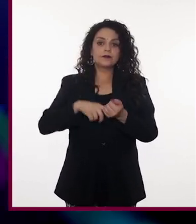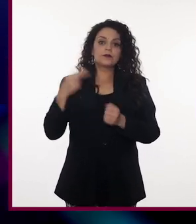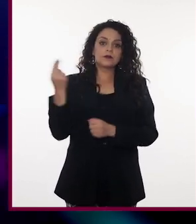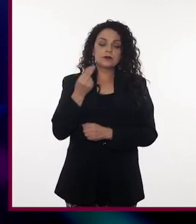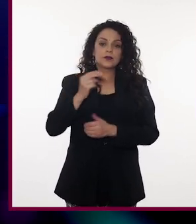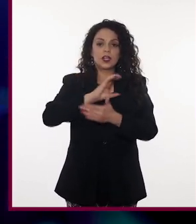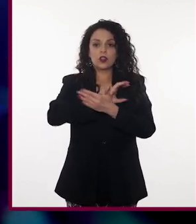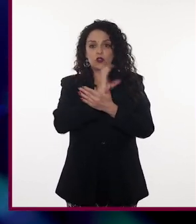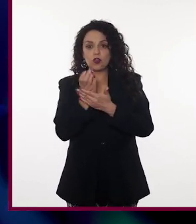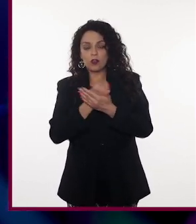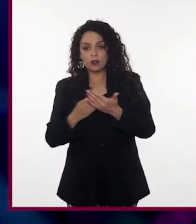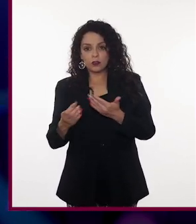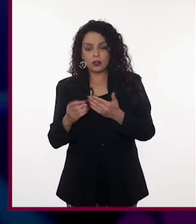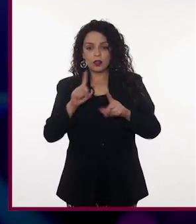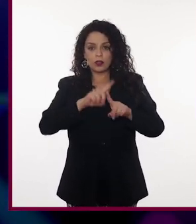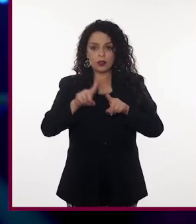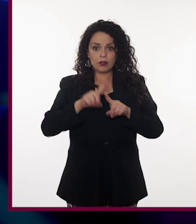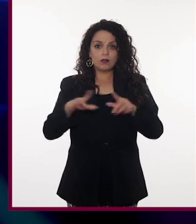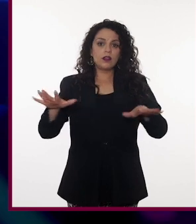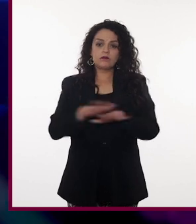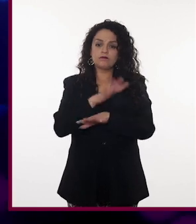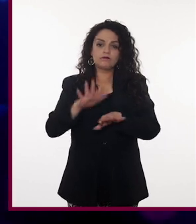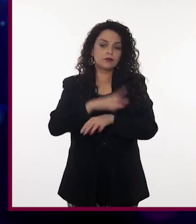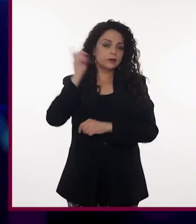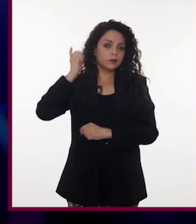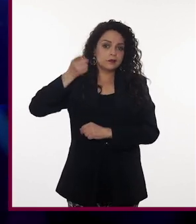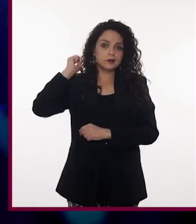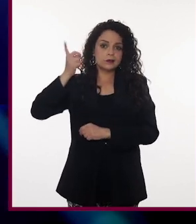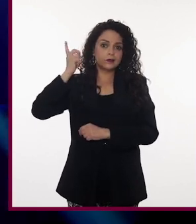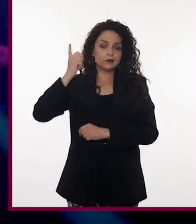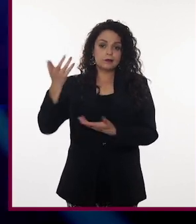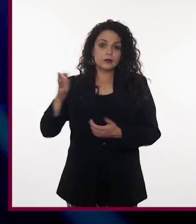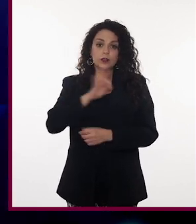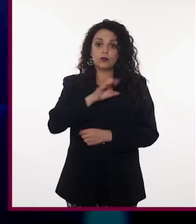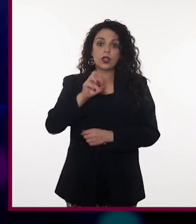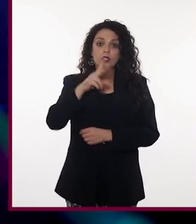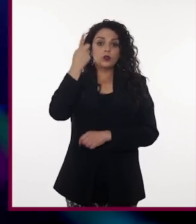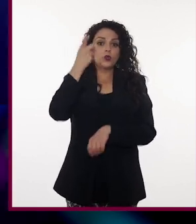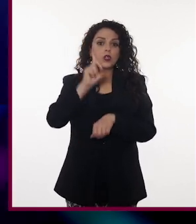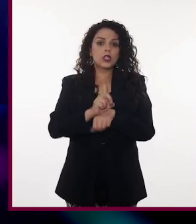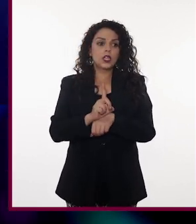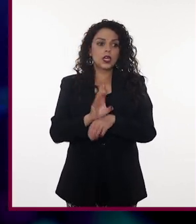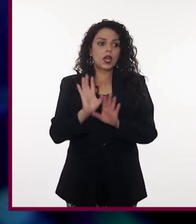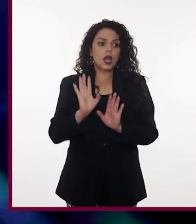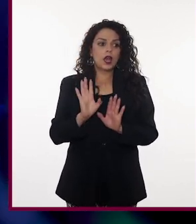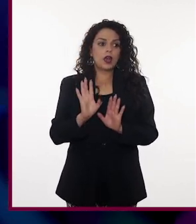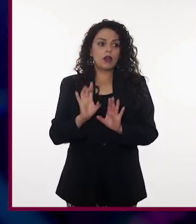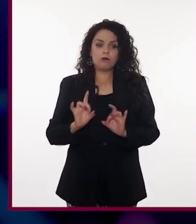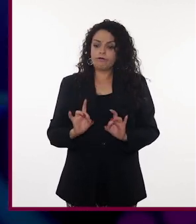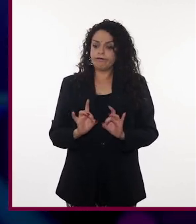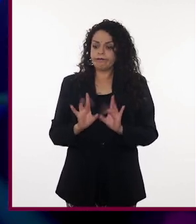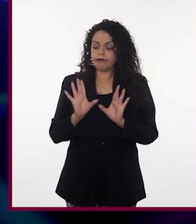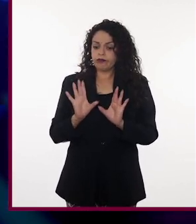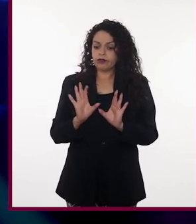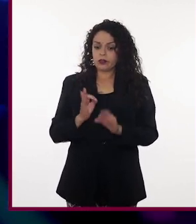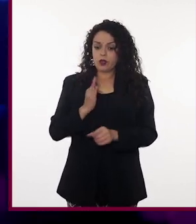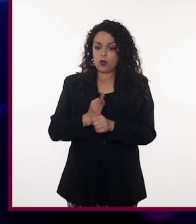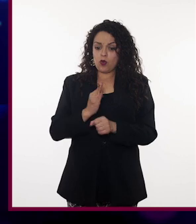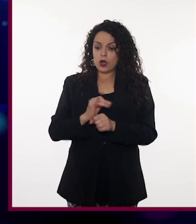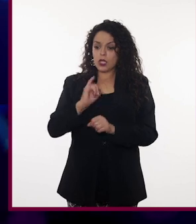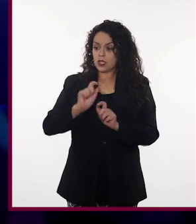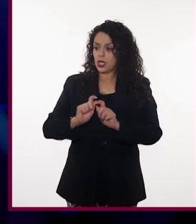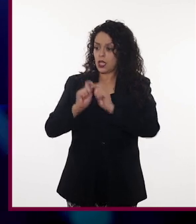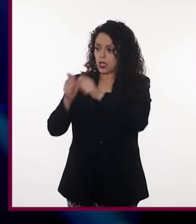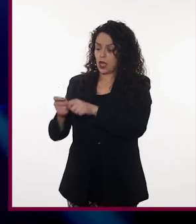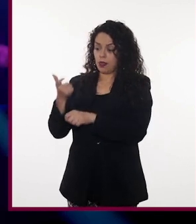del contrato entre los repartidores y las empresas cambian a diario. Entonces, en cualquier momento, si tal vez actualmente sí llega